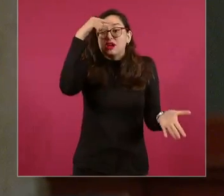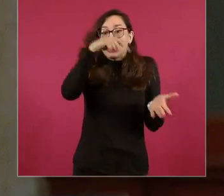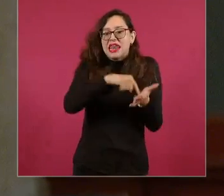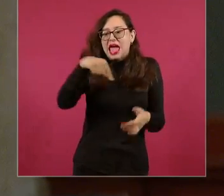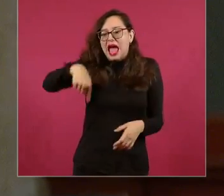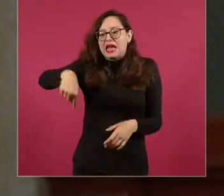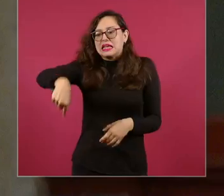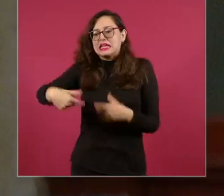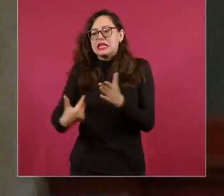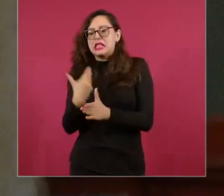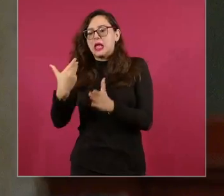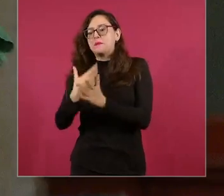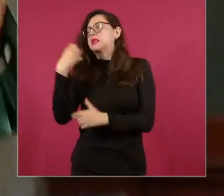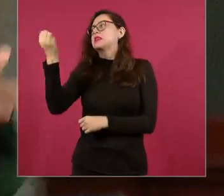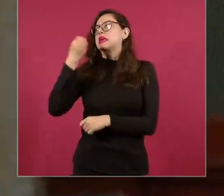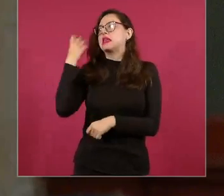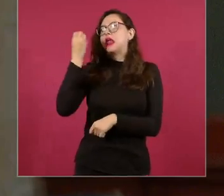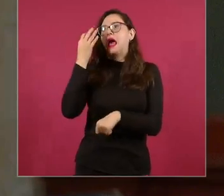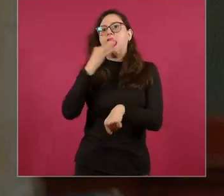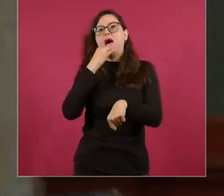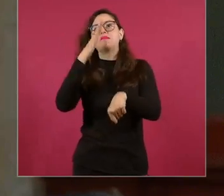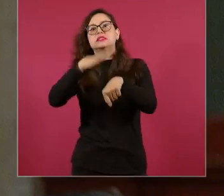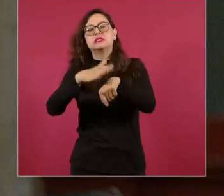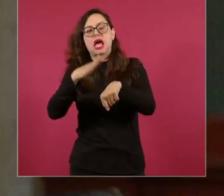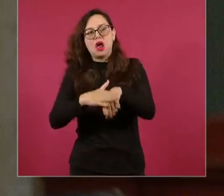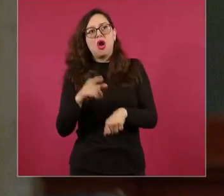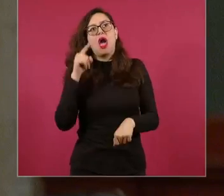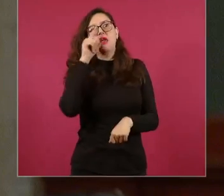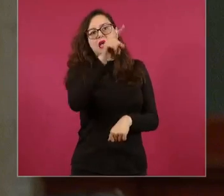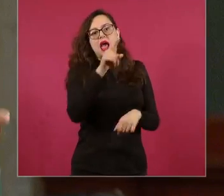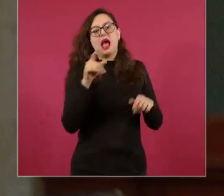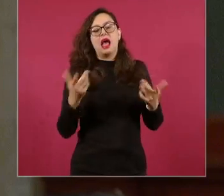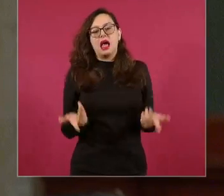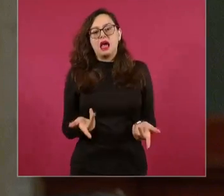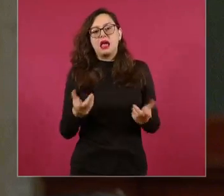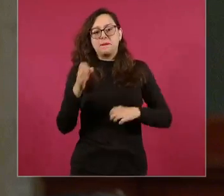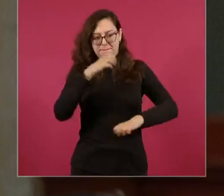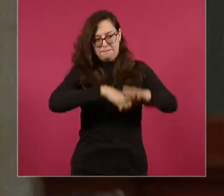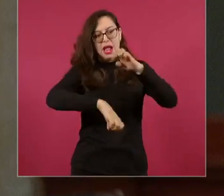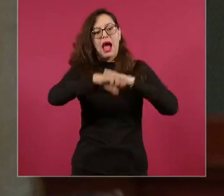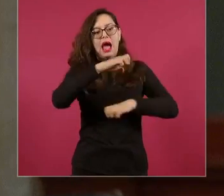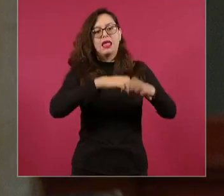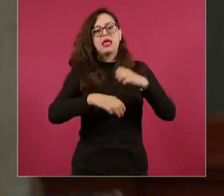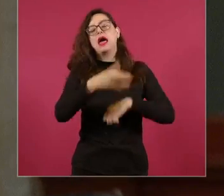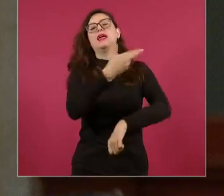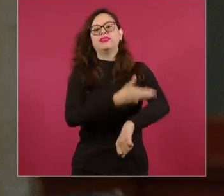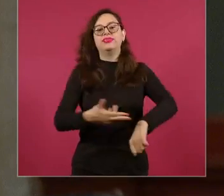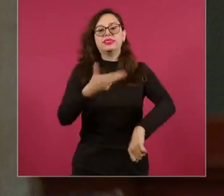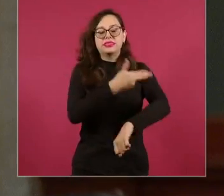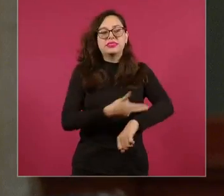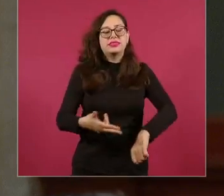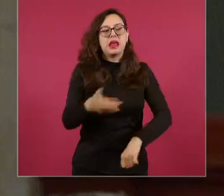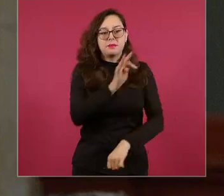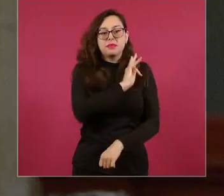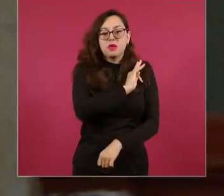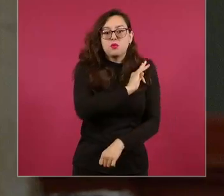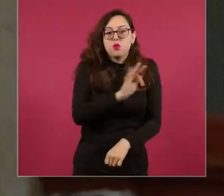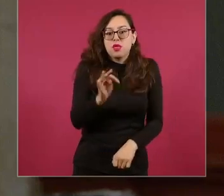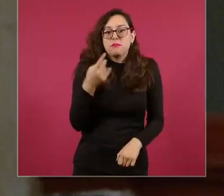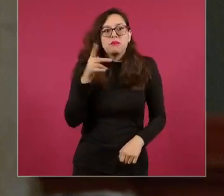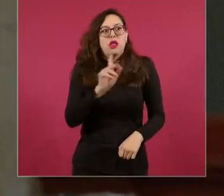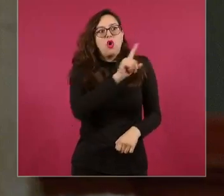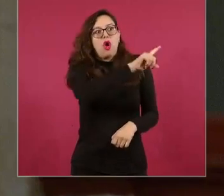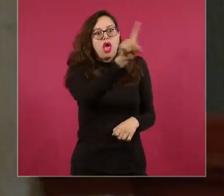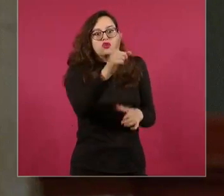y ellos van a los consulados y les dicen que no más sin embargo parece ser que escucharon